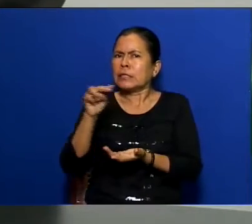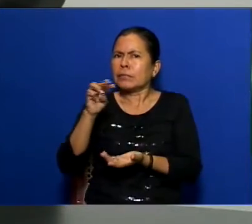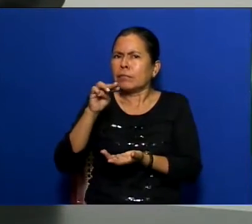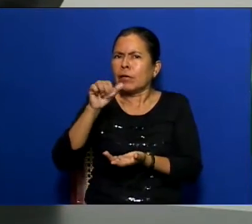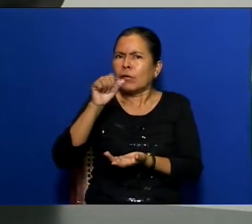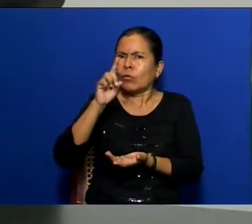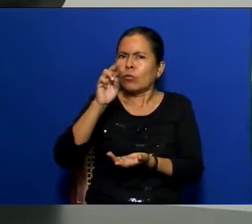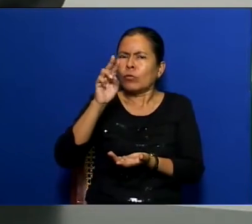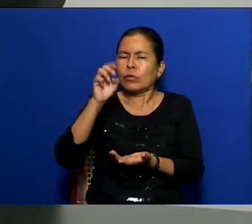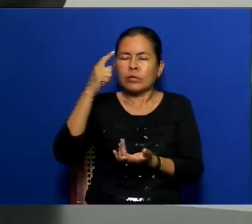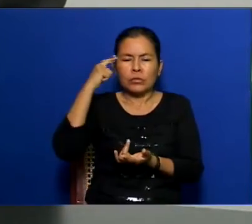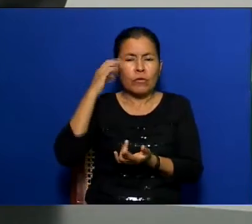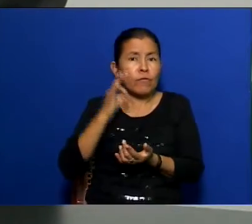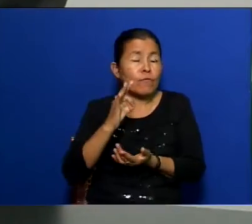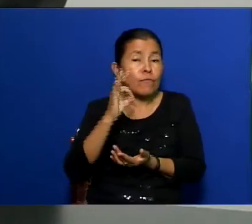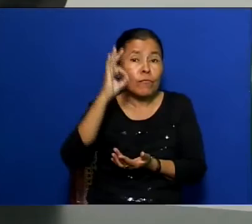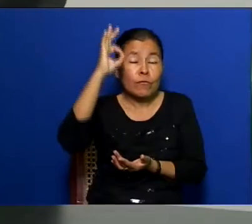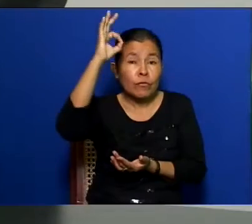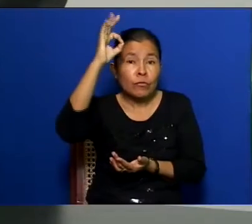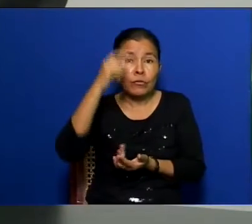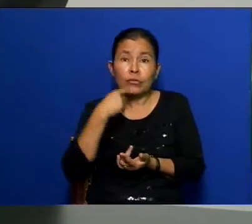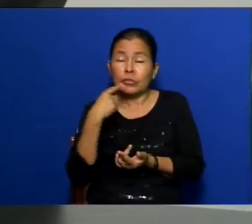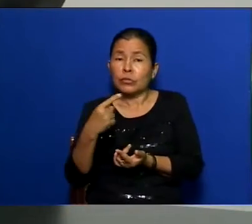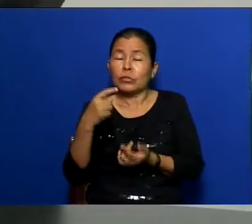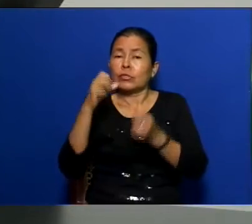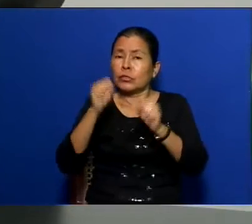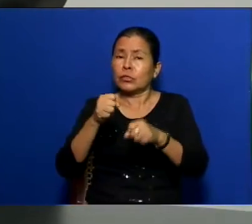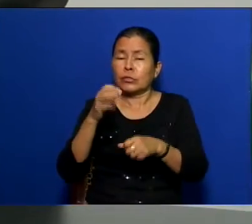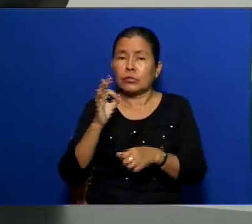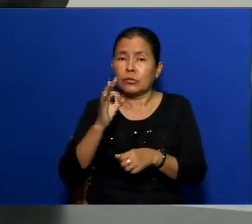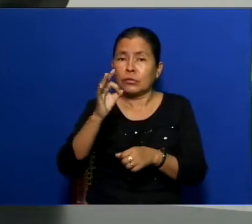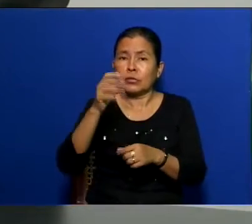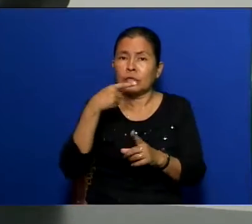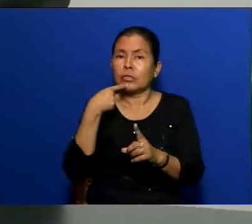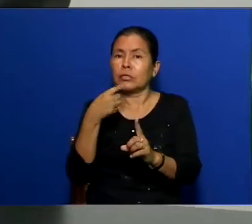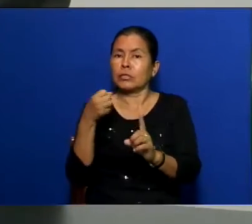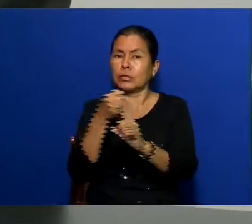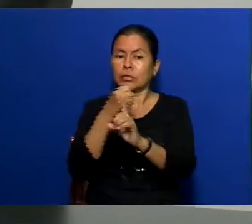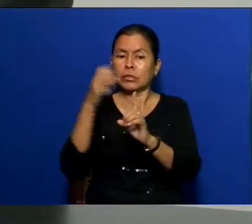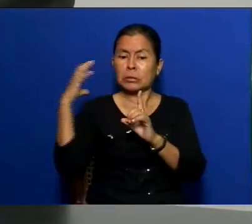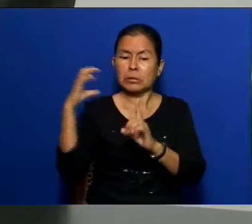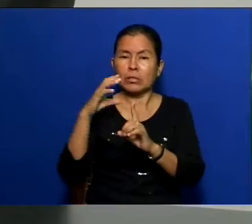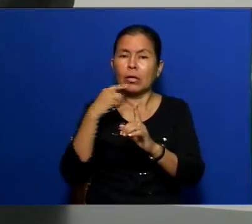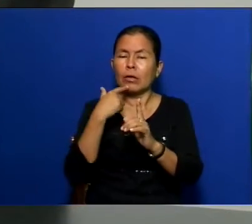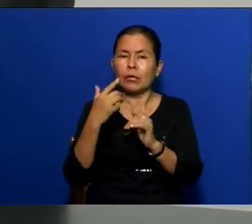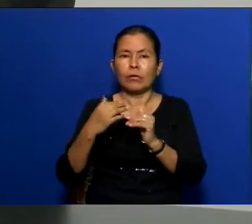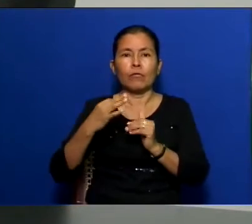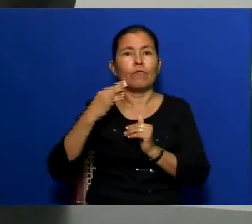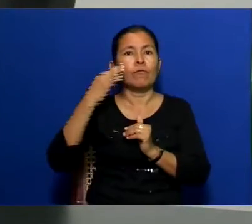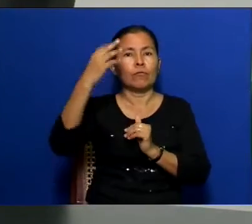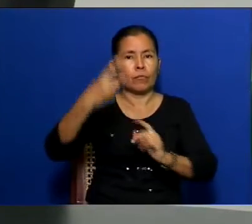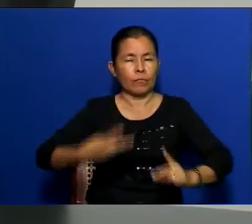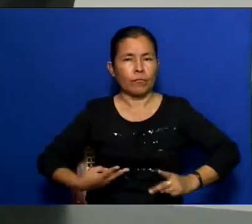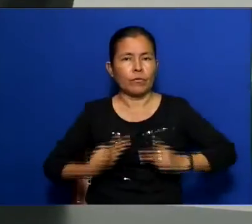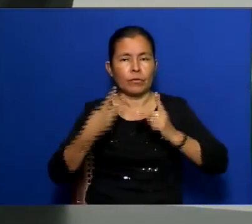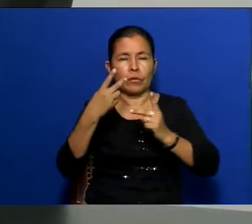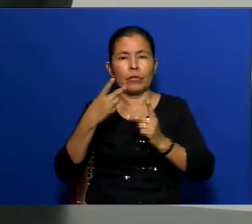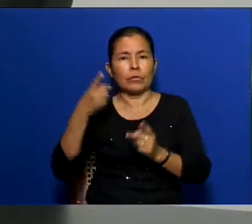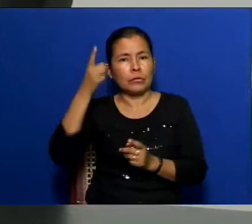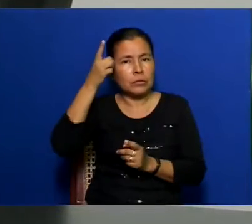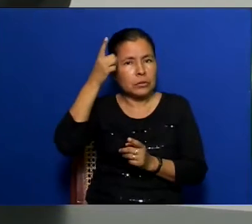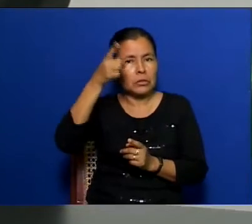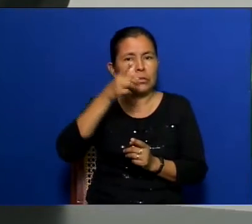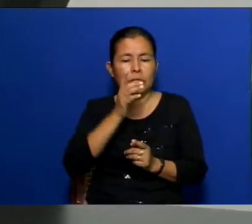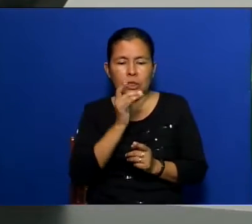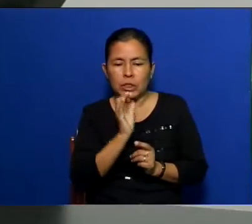las secuelas que pueden haber como consecuencia de la violencia sufrida puede ser dramática para el desarrollo de los niños, de las niñas y de